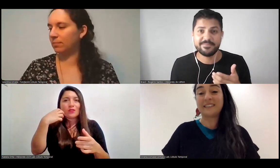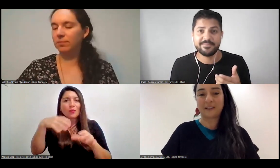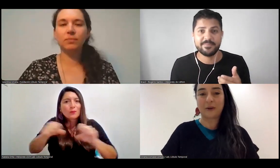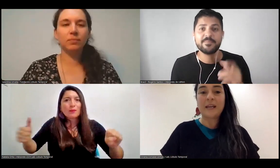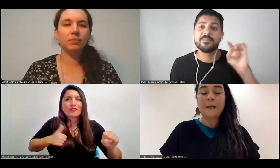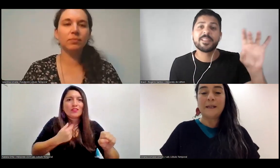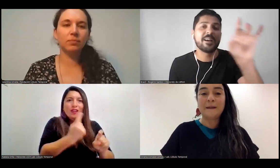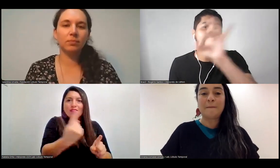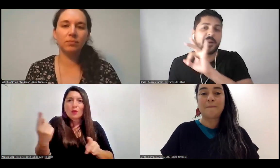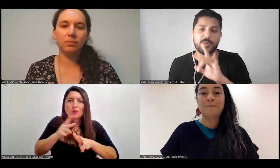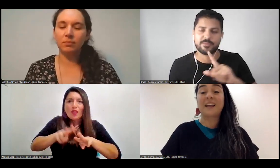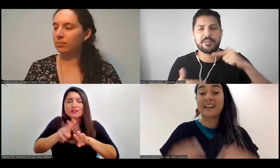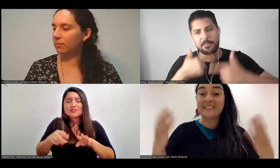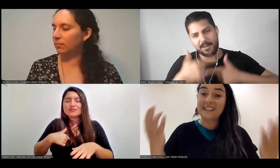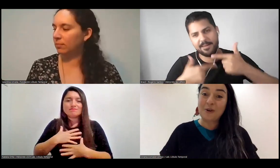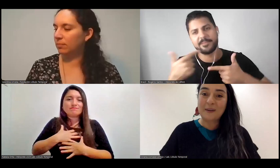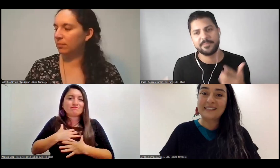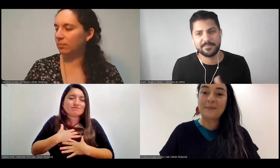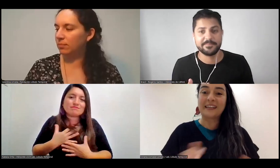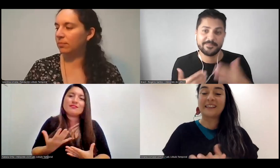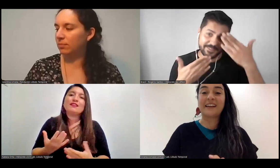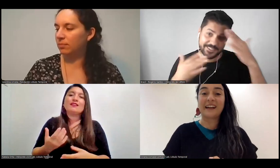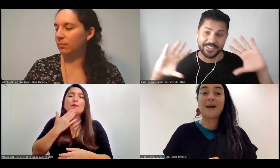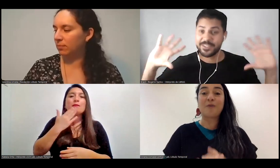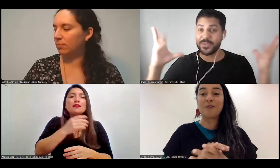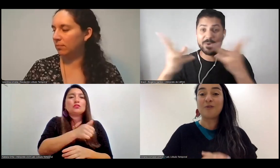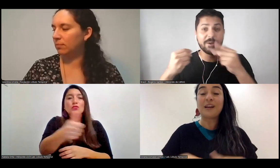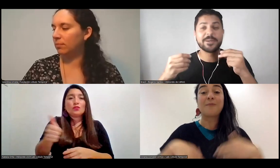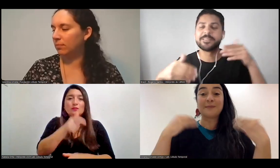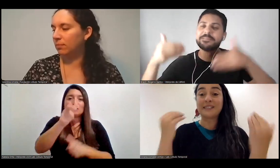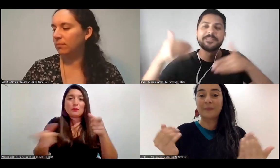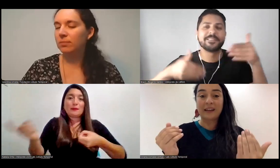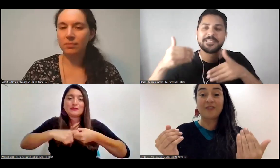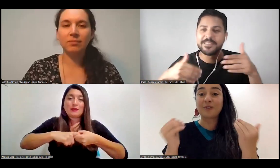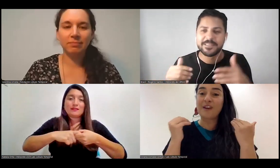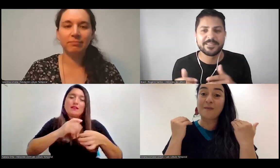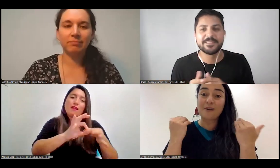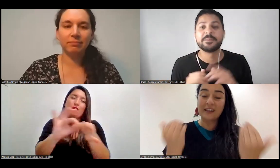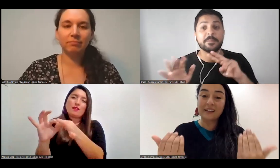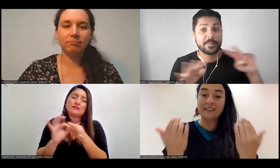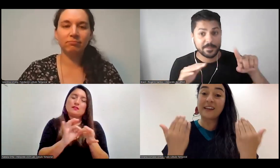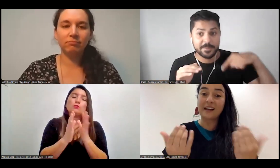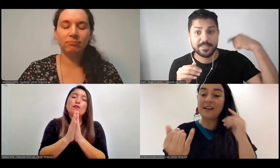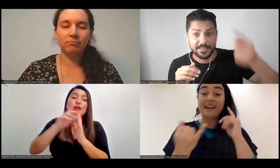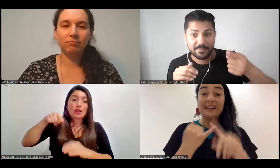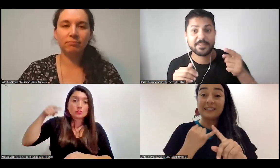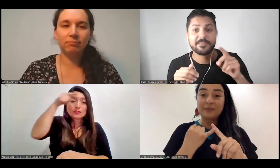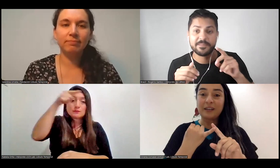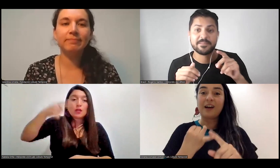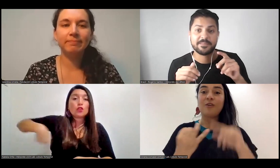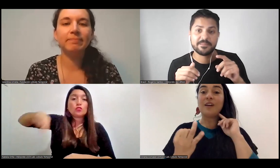está realizando. Y agradecer a todos los participantes que están acá. Por favor, la próxima semana nosotros les vamos a hacer llegar